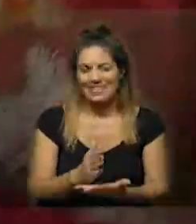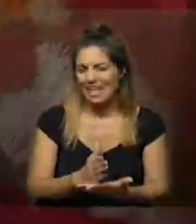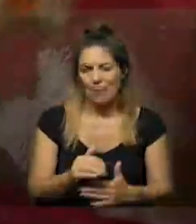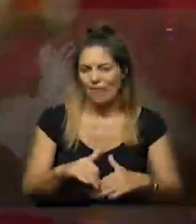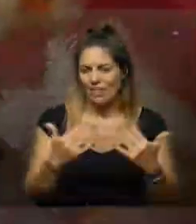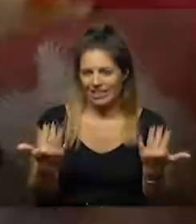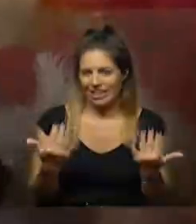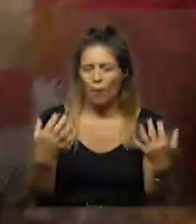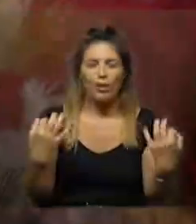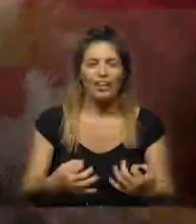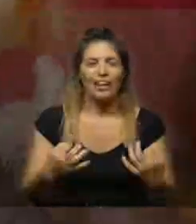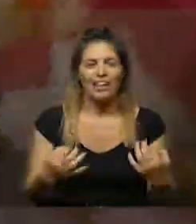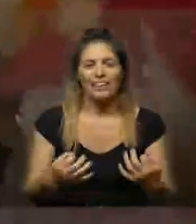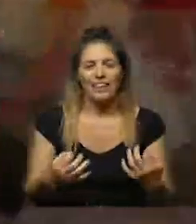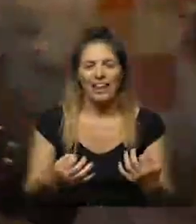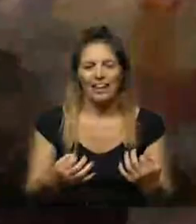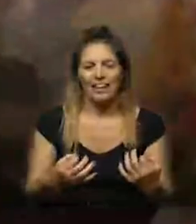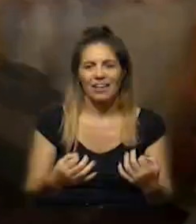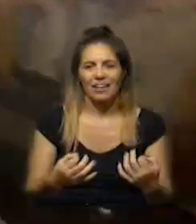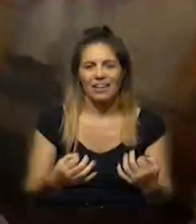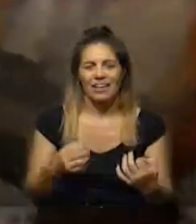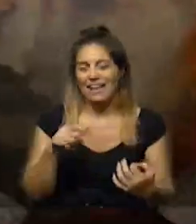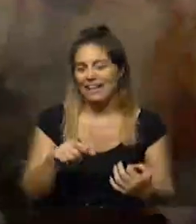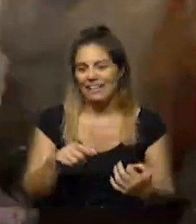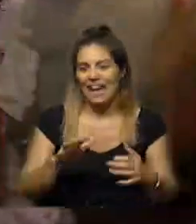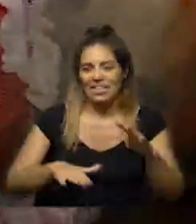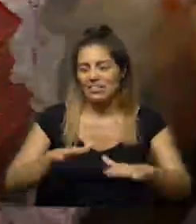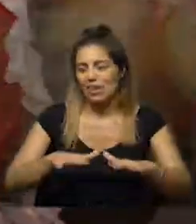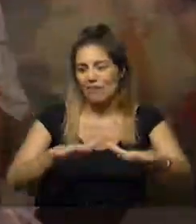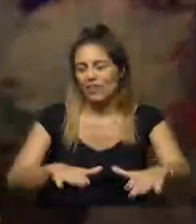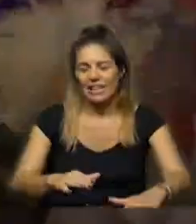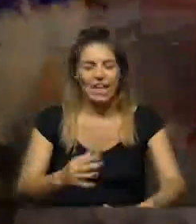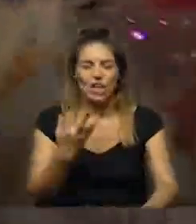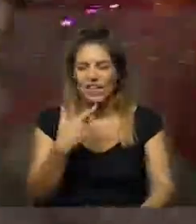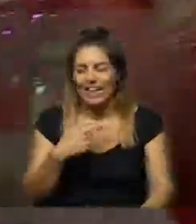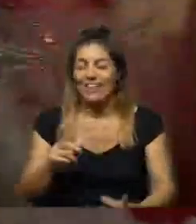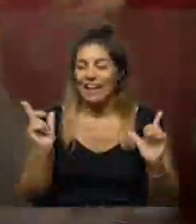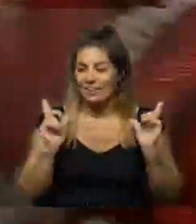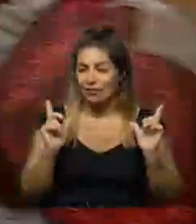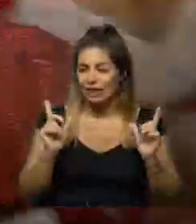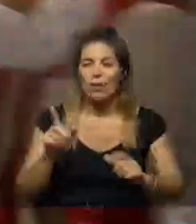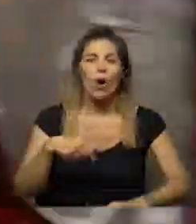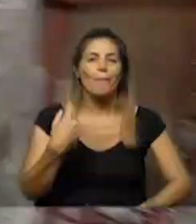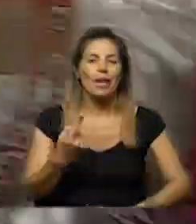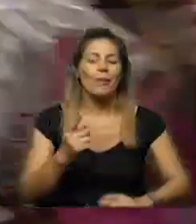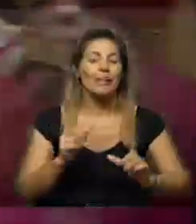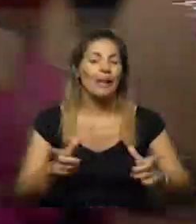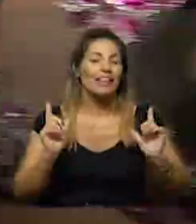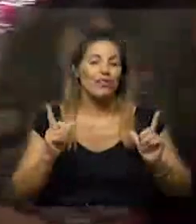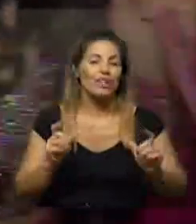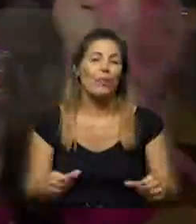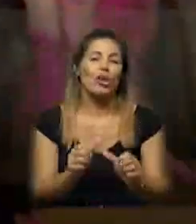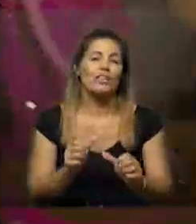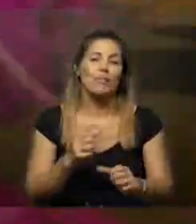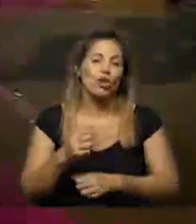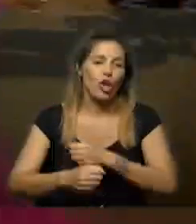porque en realidad esta pasada nos encanta y disfrutamos pila, pero después tenemos que disfrutar lo que hicimos todo el